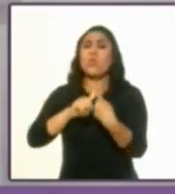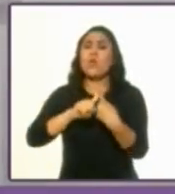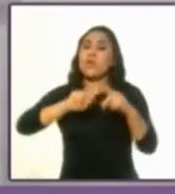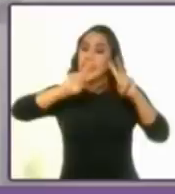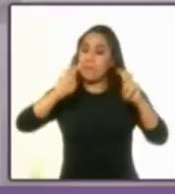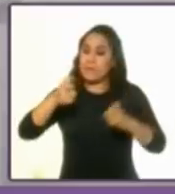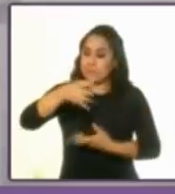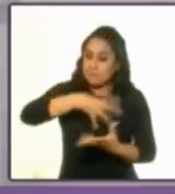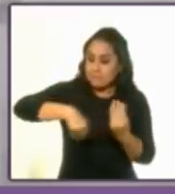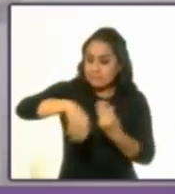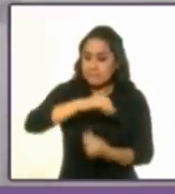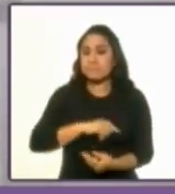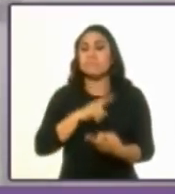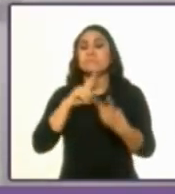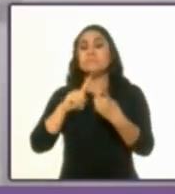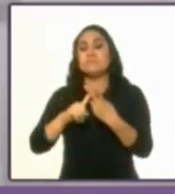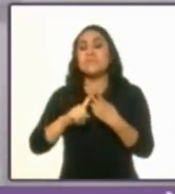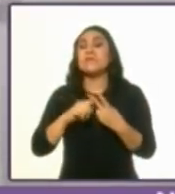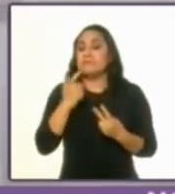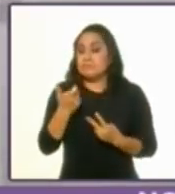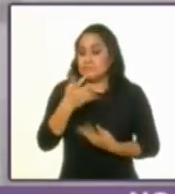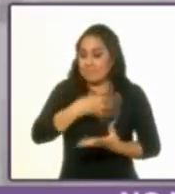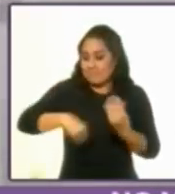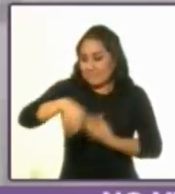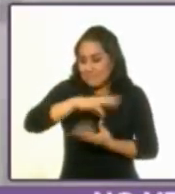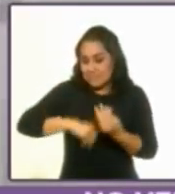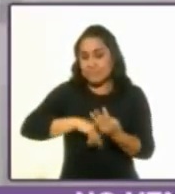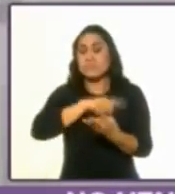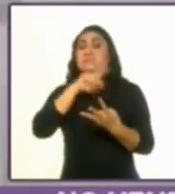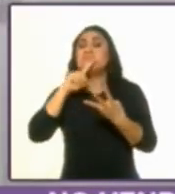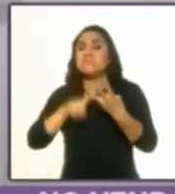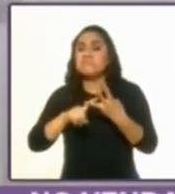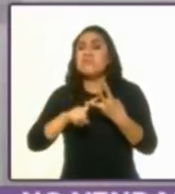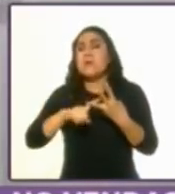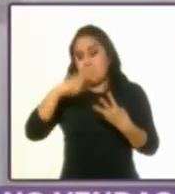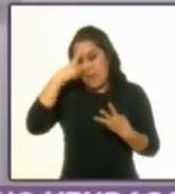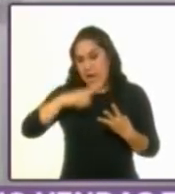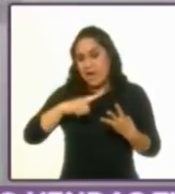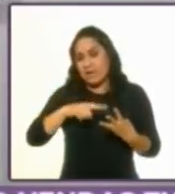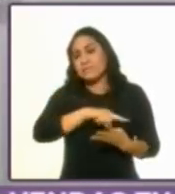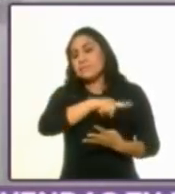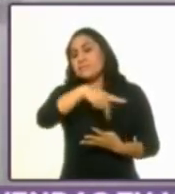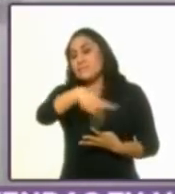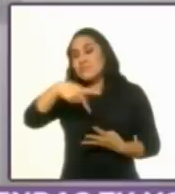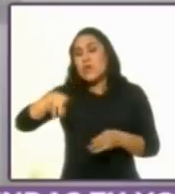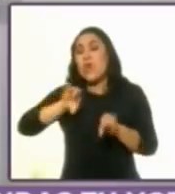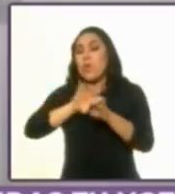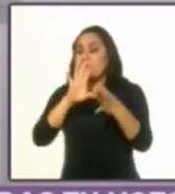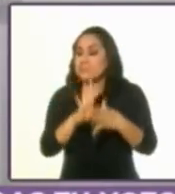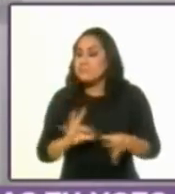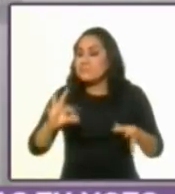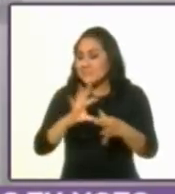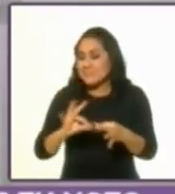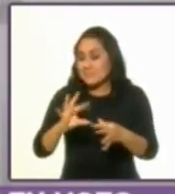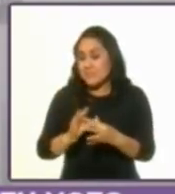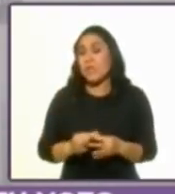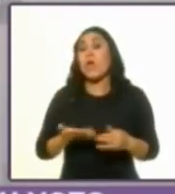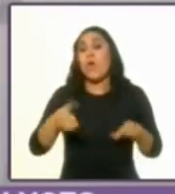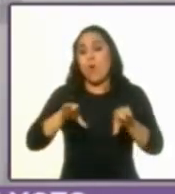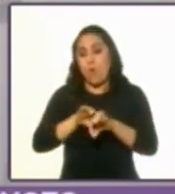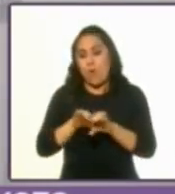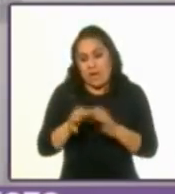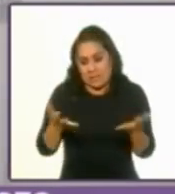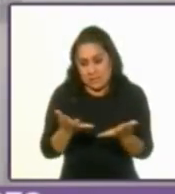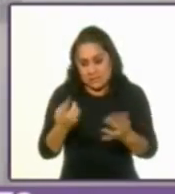otro para el tema de desarrollo social y un tercer bloque para que tengan oportunidad mensaje final en la mecánica va a ser